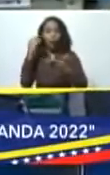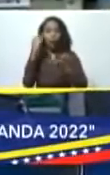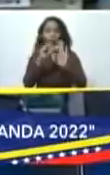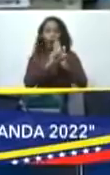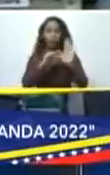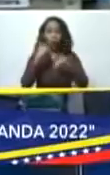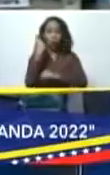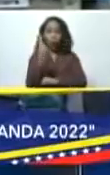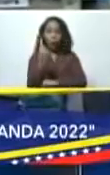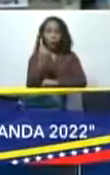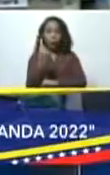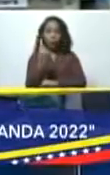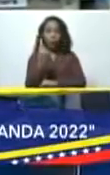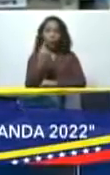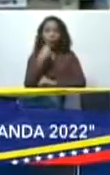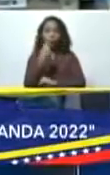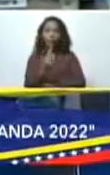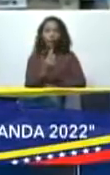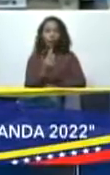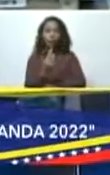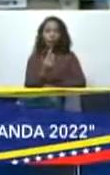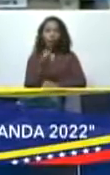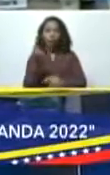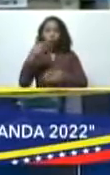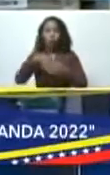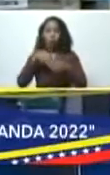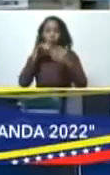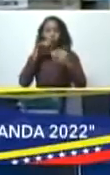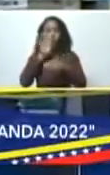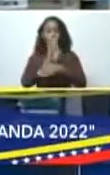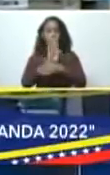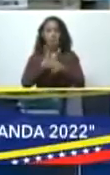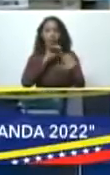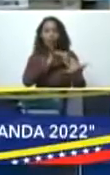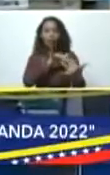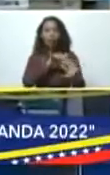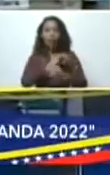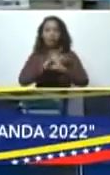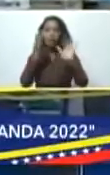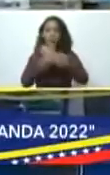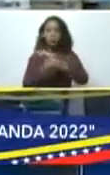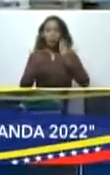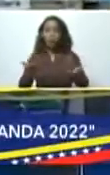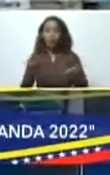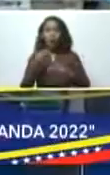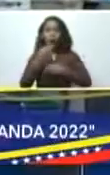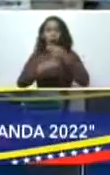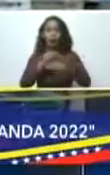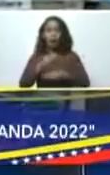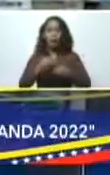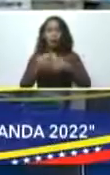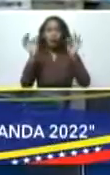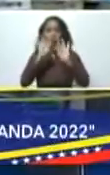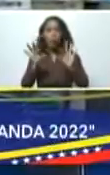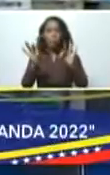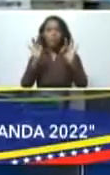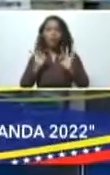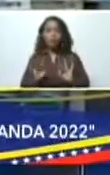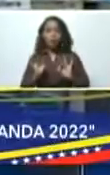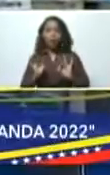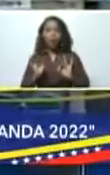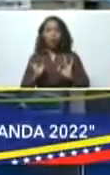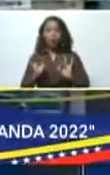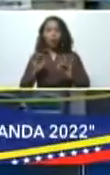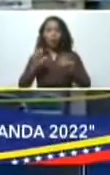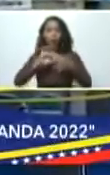1, se declaran como cultivos y crías de guerra a los fines de atribuirles condiciones especiales a sus